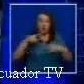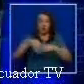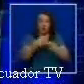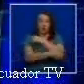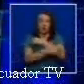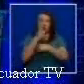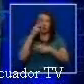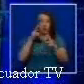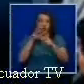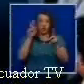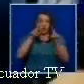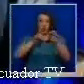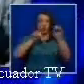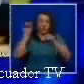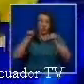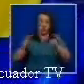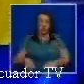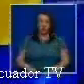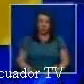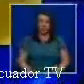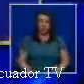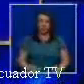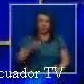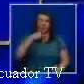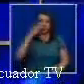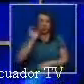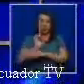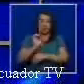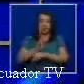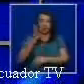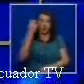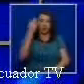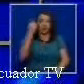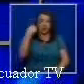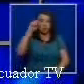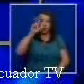cifras. La población en el Ecuador es de